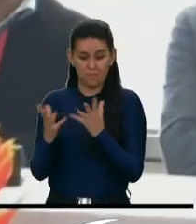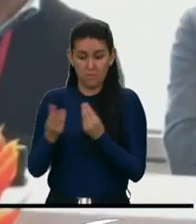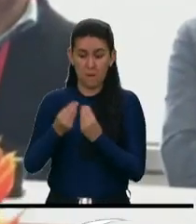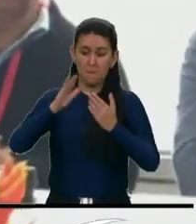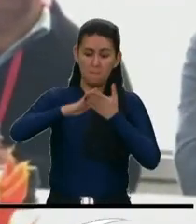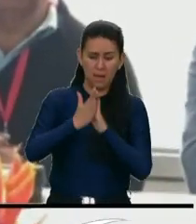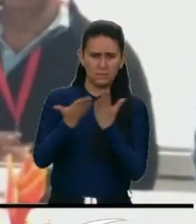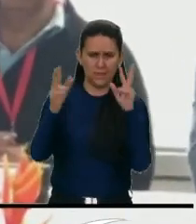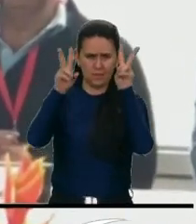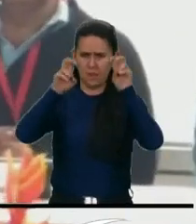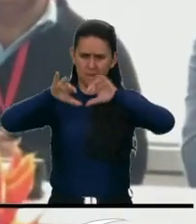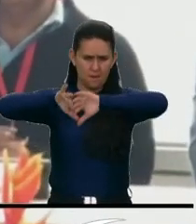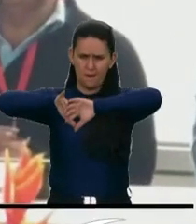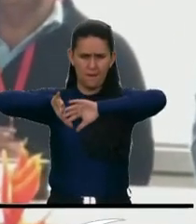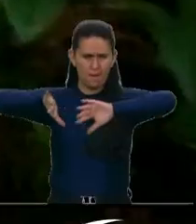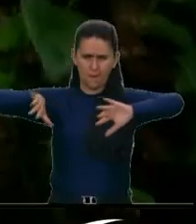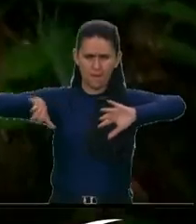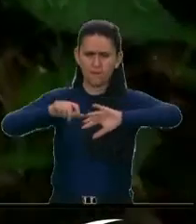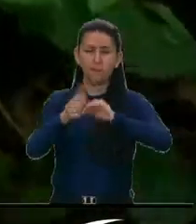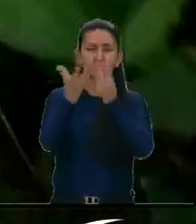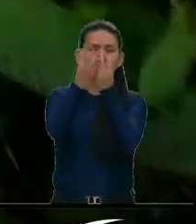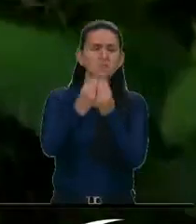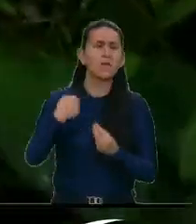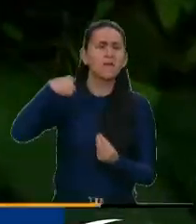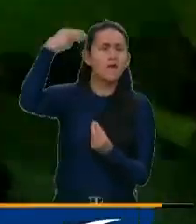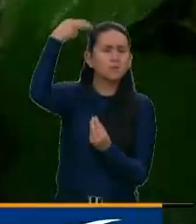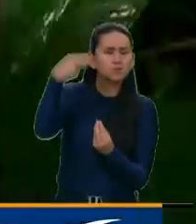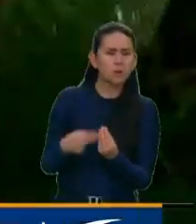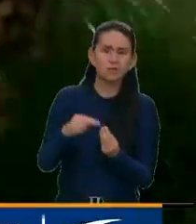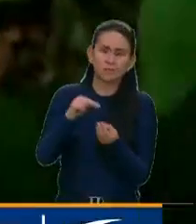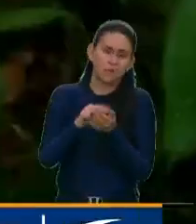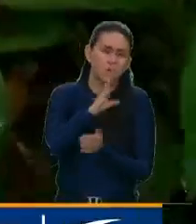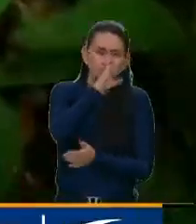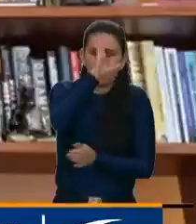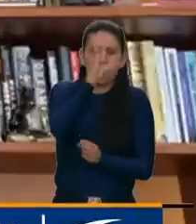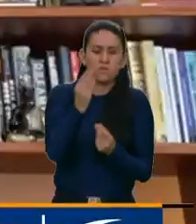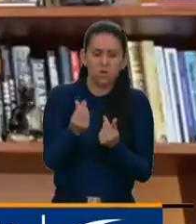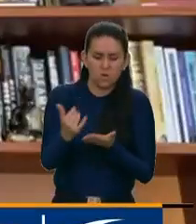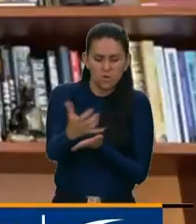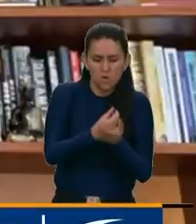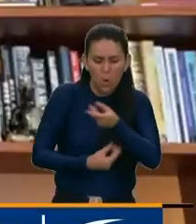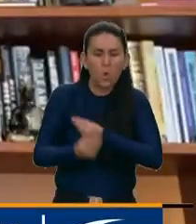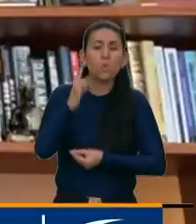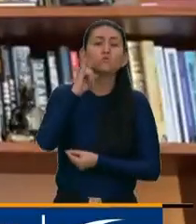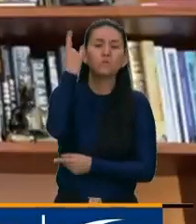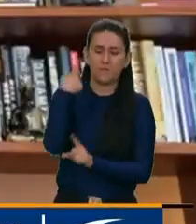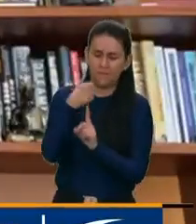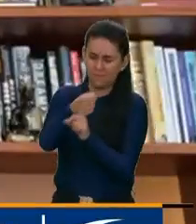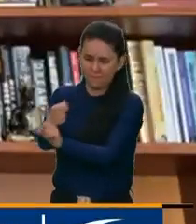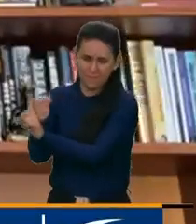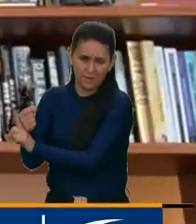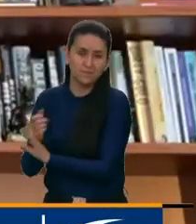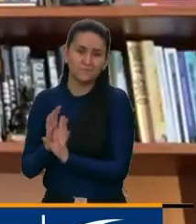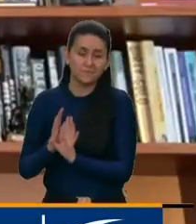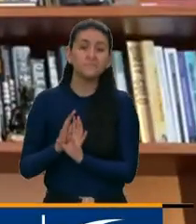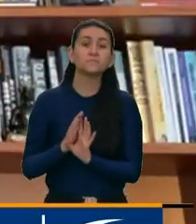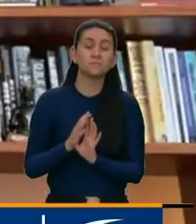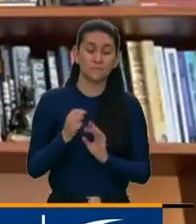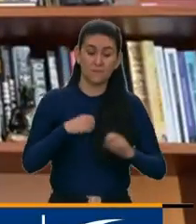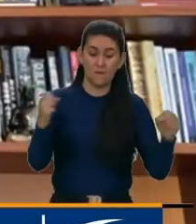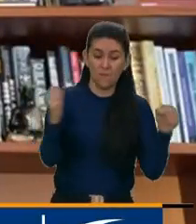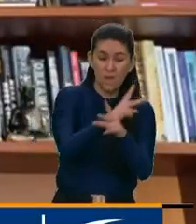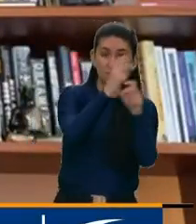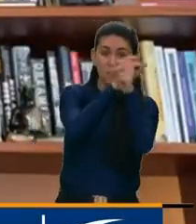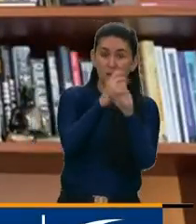paz, pues estos grupos históricamente se financian de estas prácticas. Los aumentos de la violencia asociados a las rentas